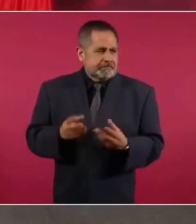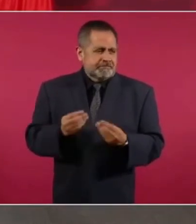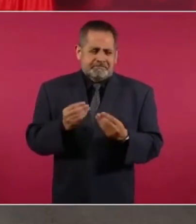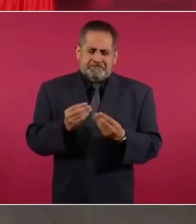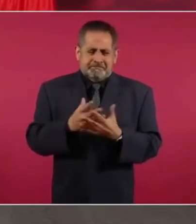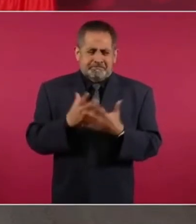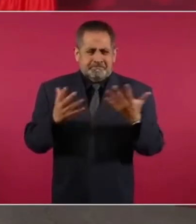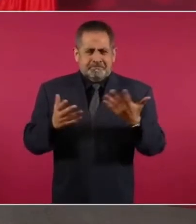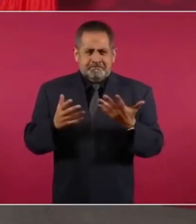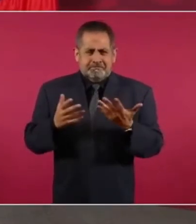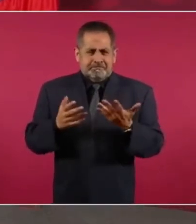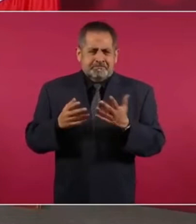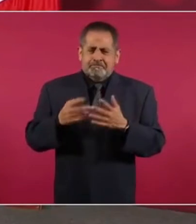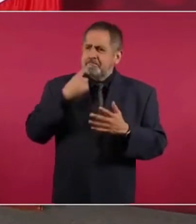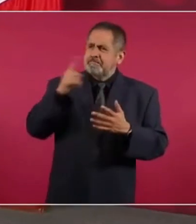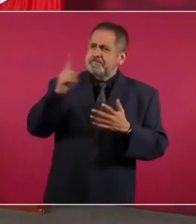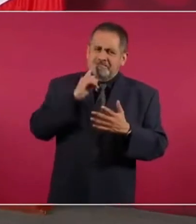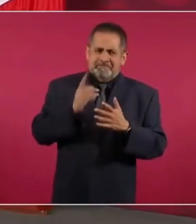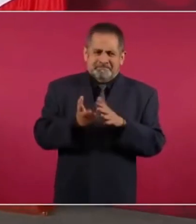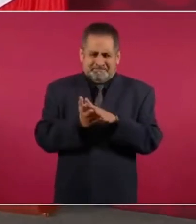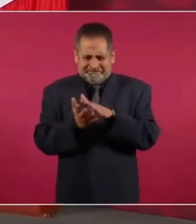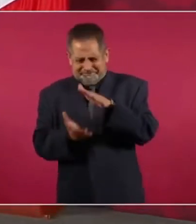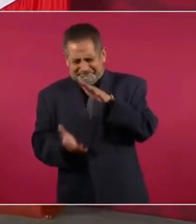montones de expedientes